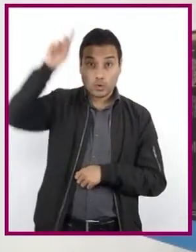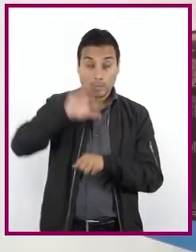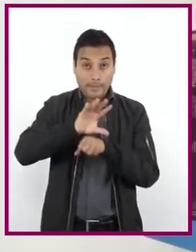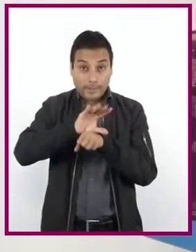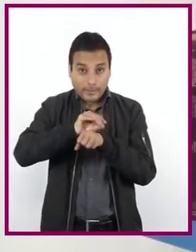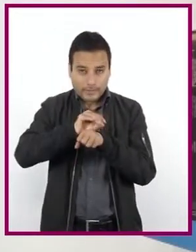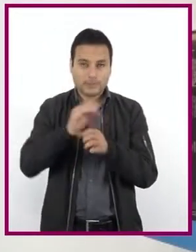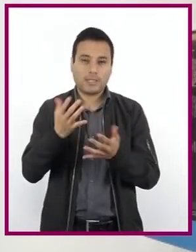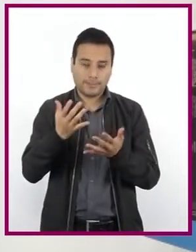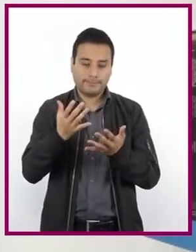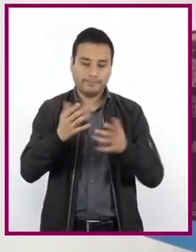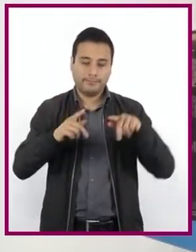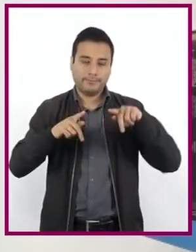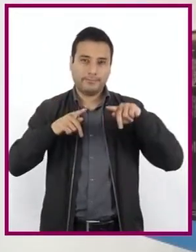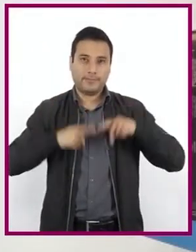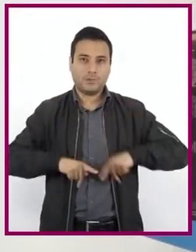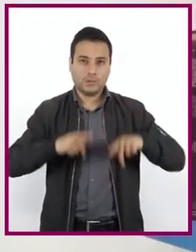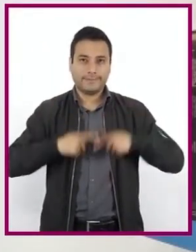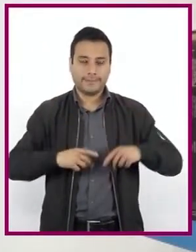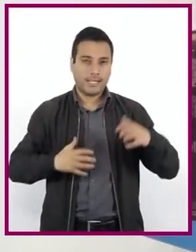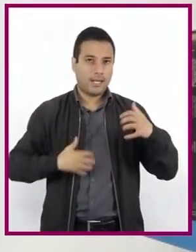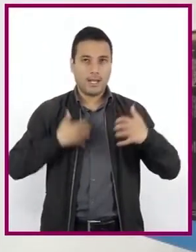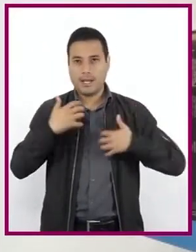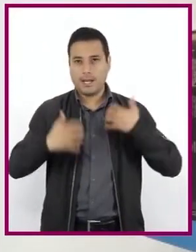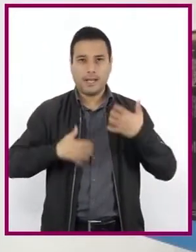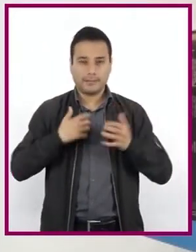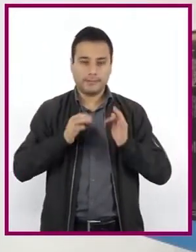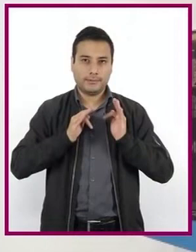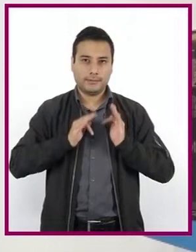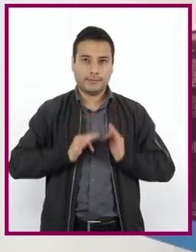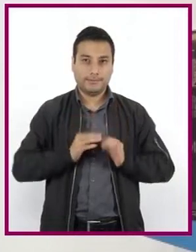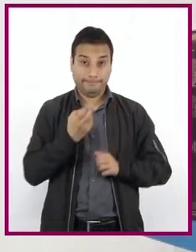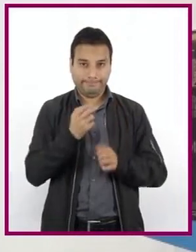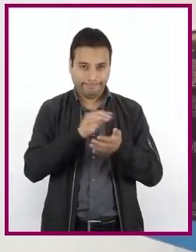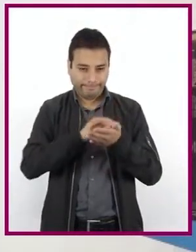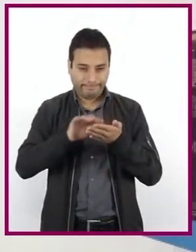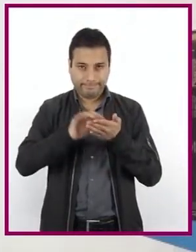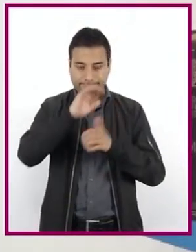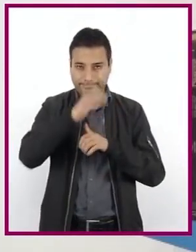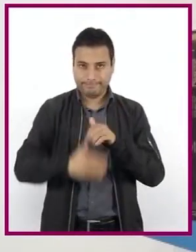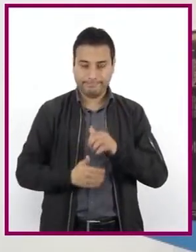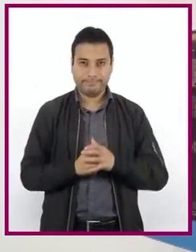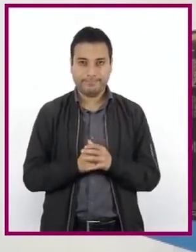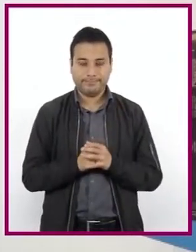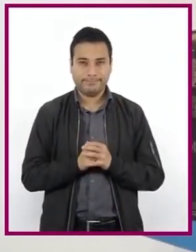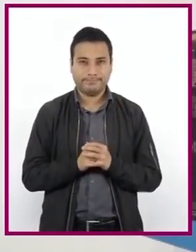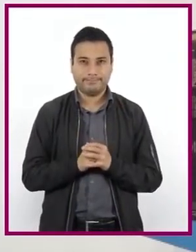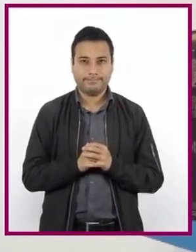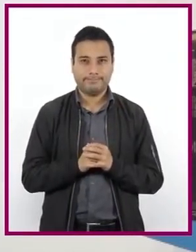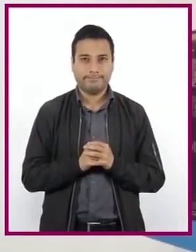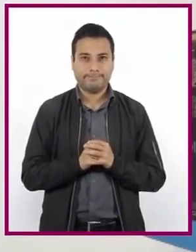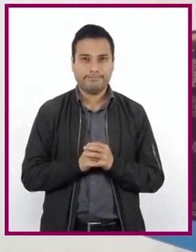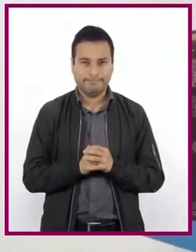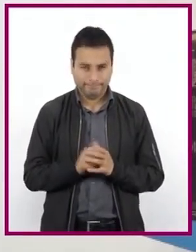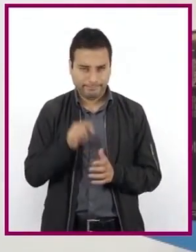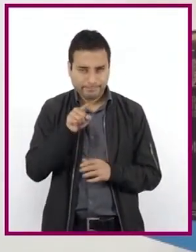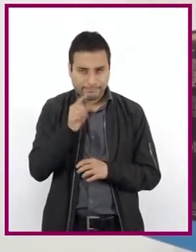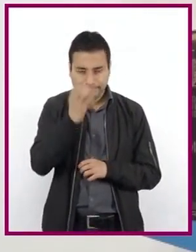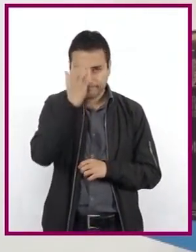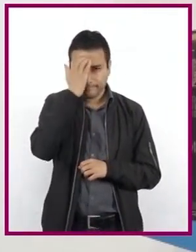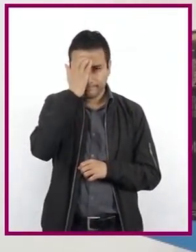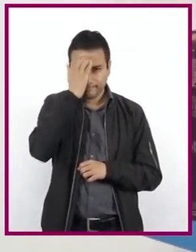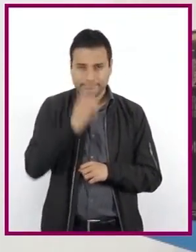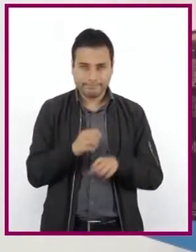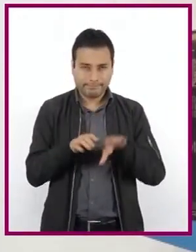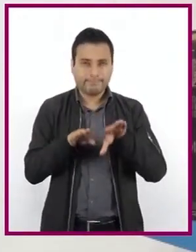aquella multitud. Hasta aquí la lectura. Ustedes se habían preguntado cuál era la organización en